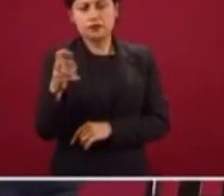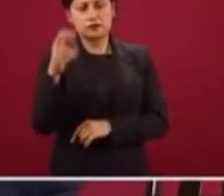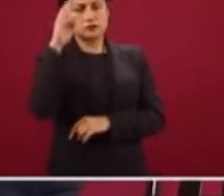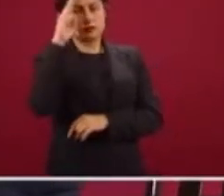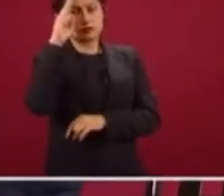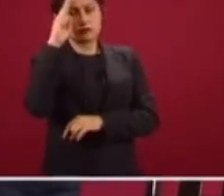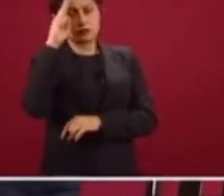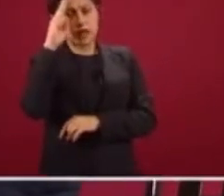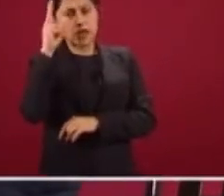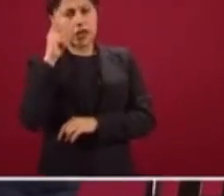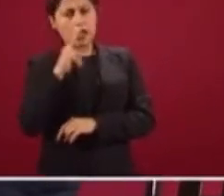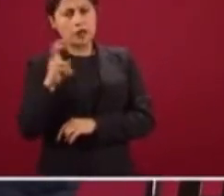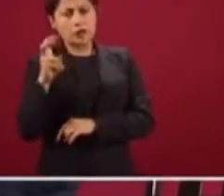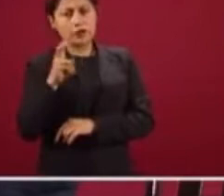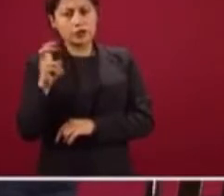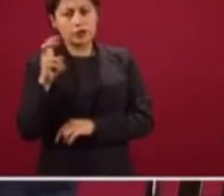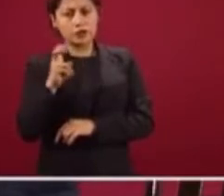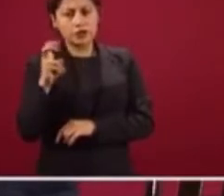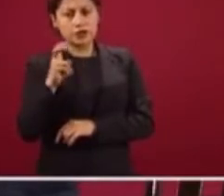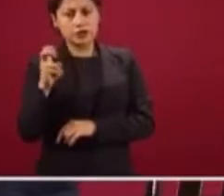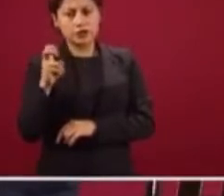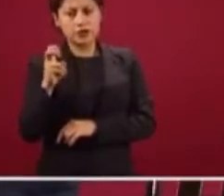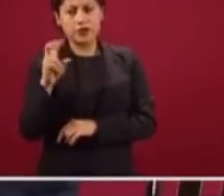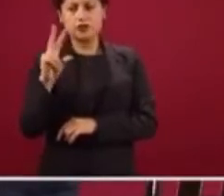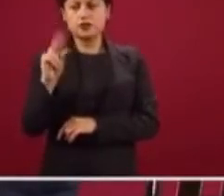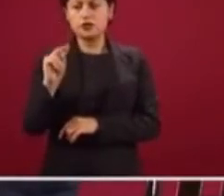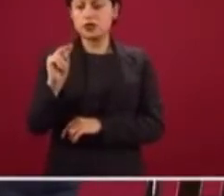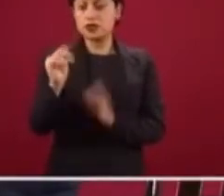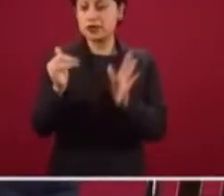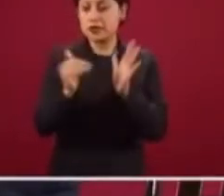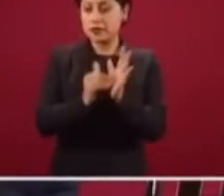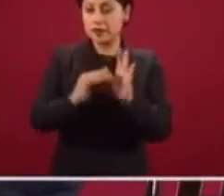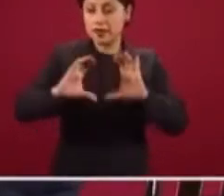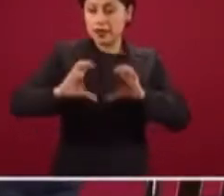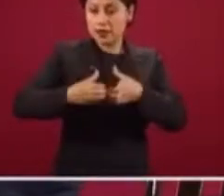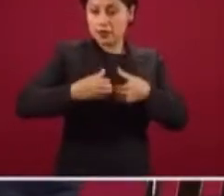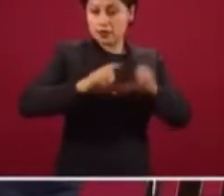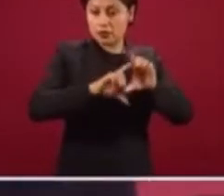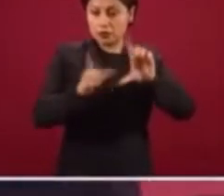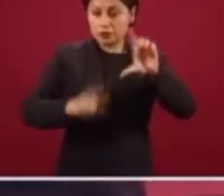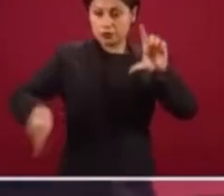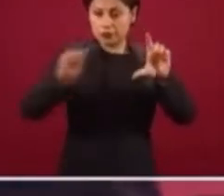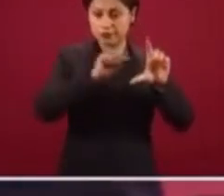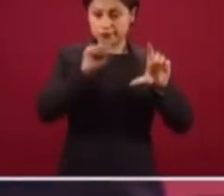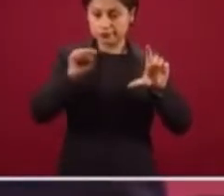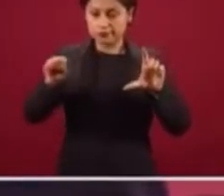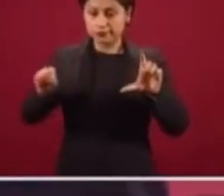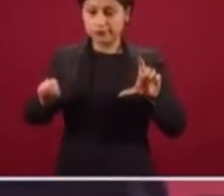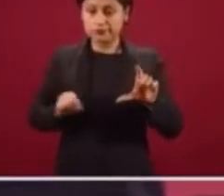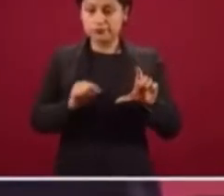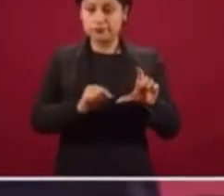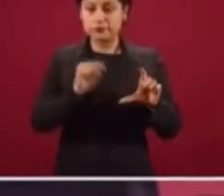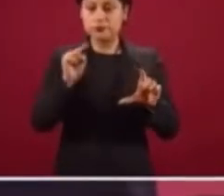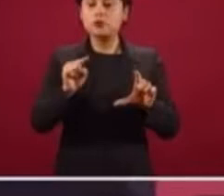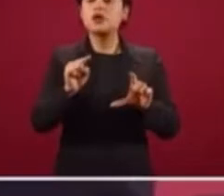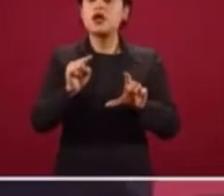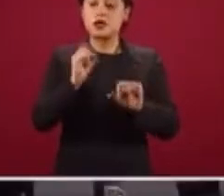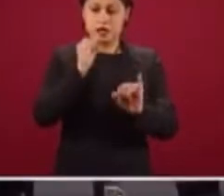cómo 280.000 comunes en el país vamos a tener internet